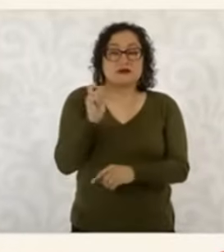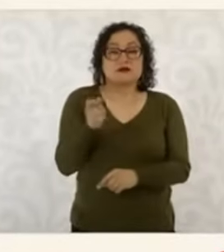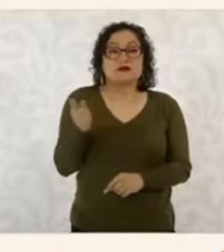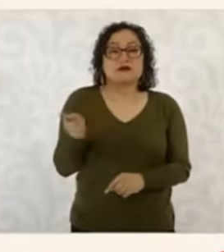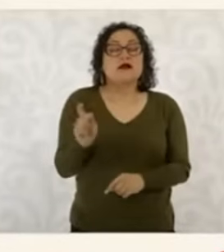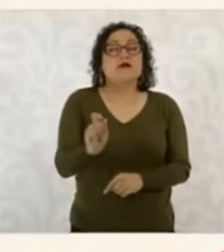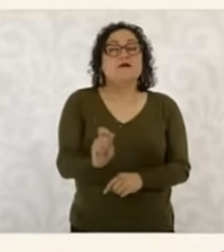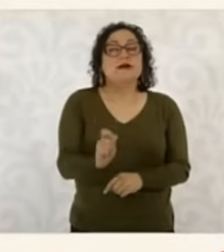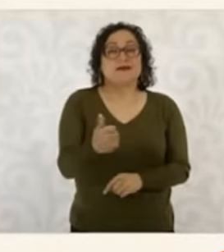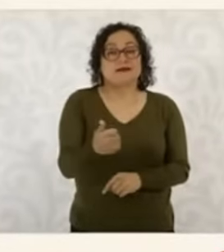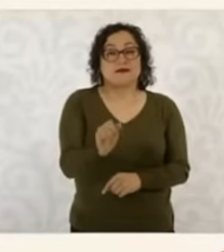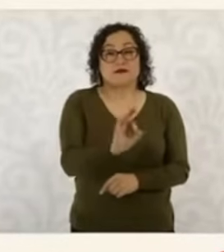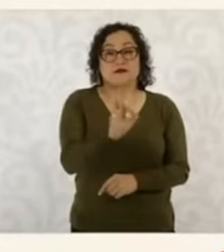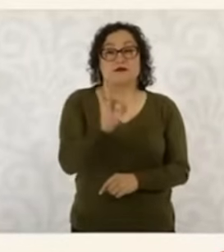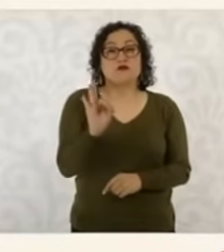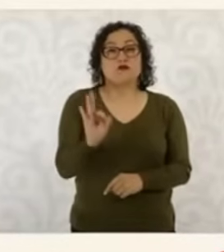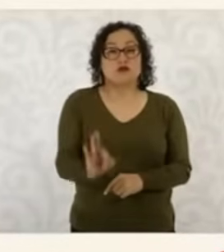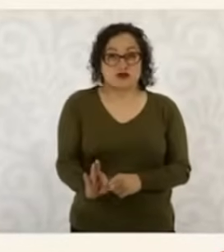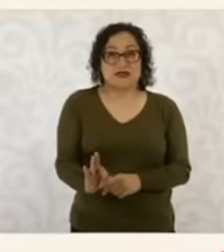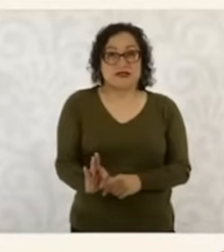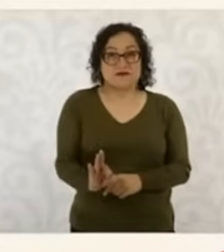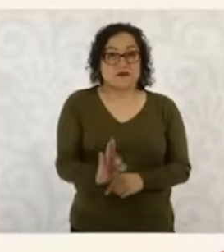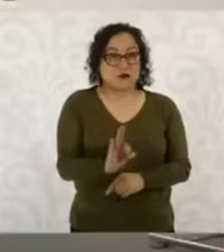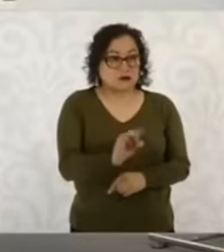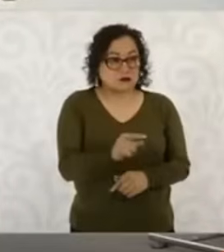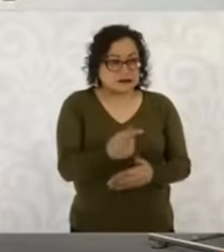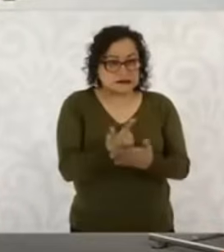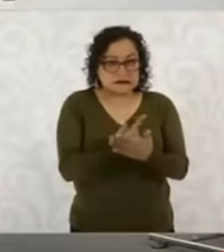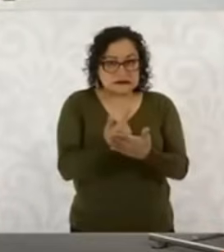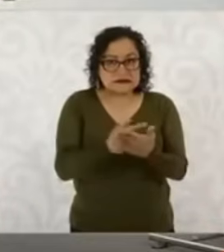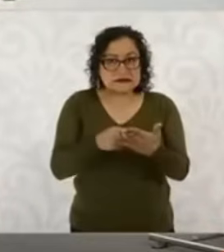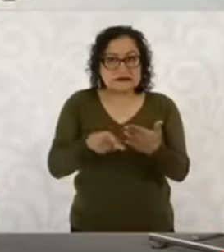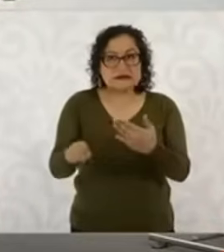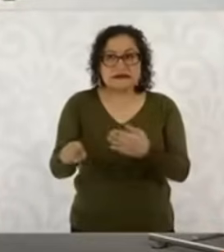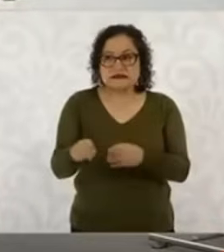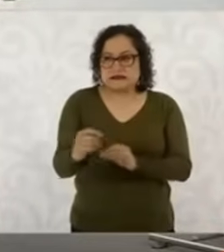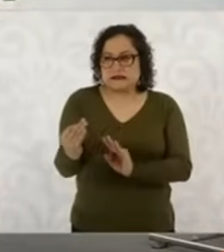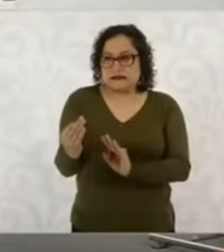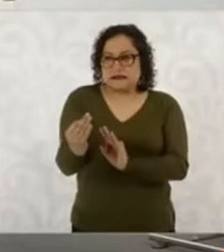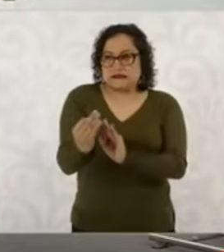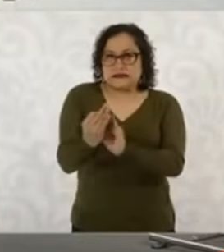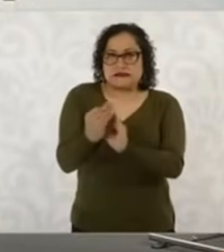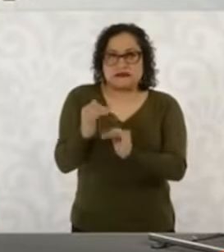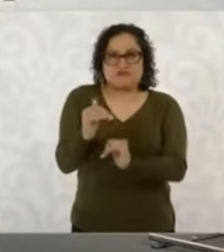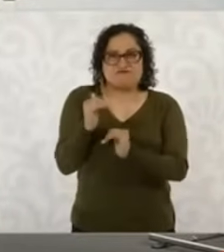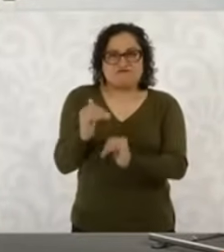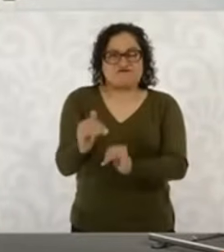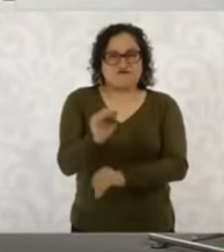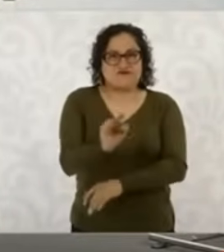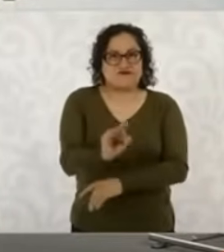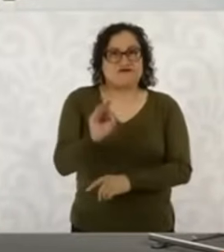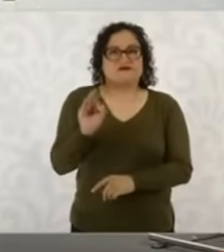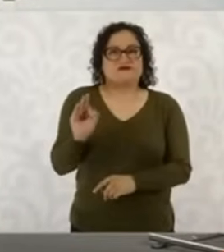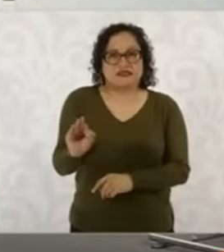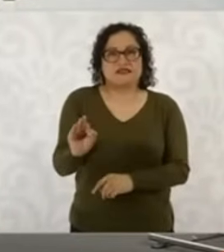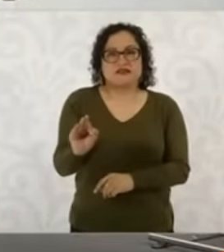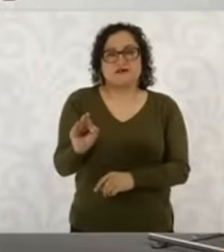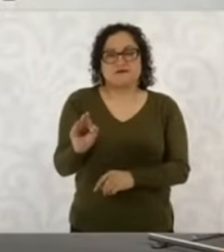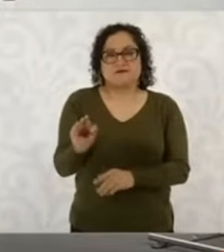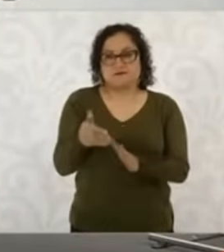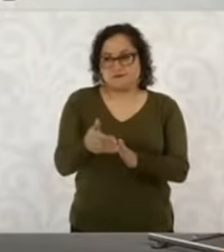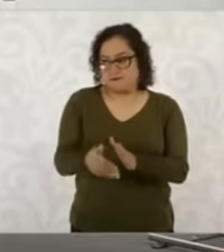26% de la deuda de Pemex nos vence en 25 y en 26, y en el resto de la administración,